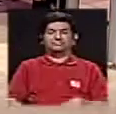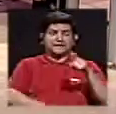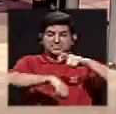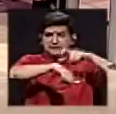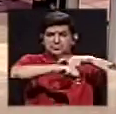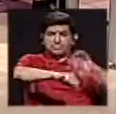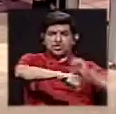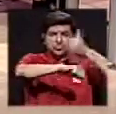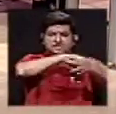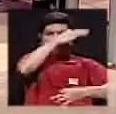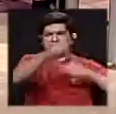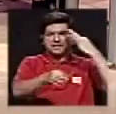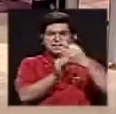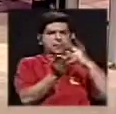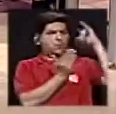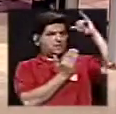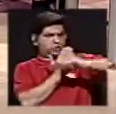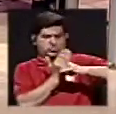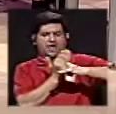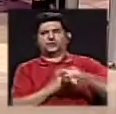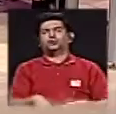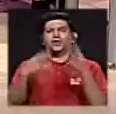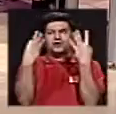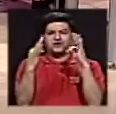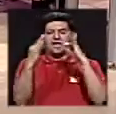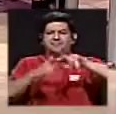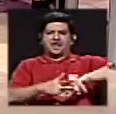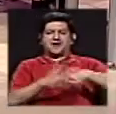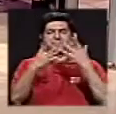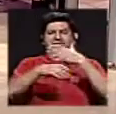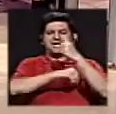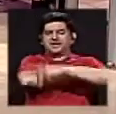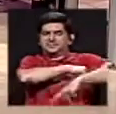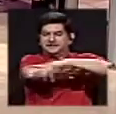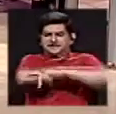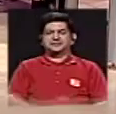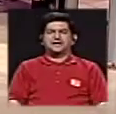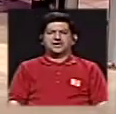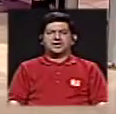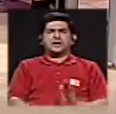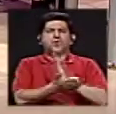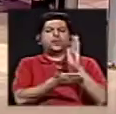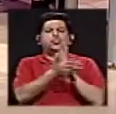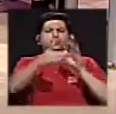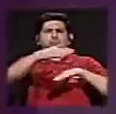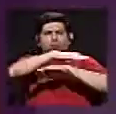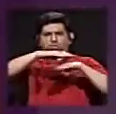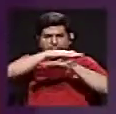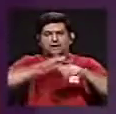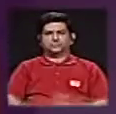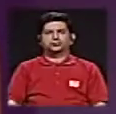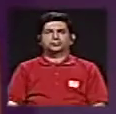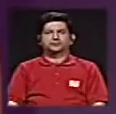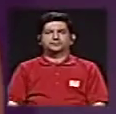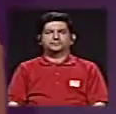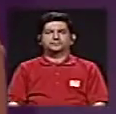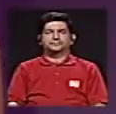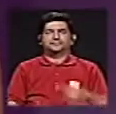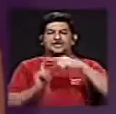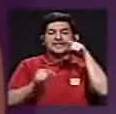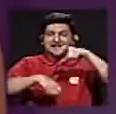un tipo de proyecto que se quería empezar a hacer para el país verdad un documento base y a